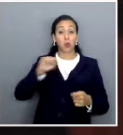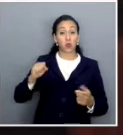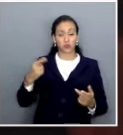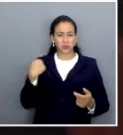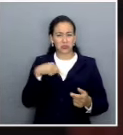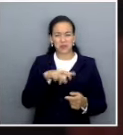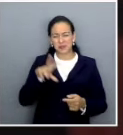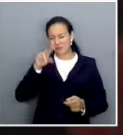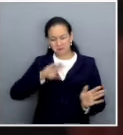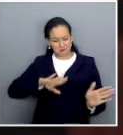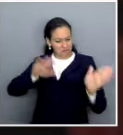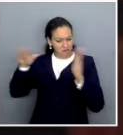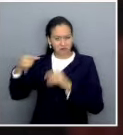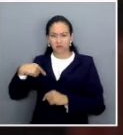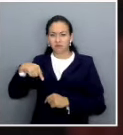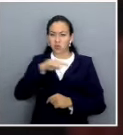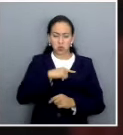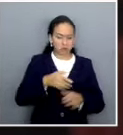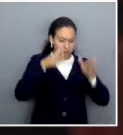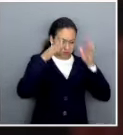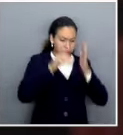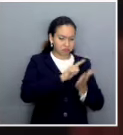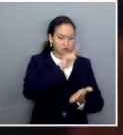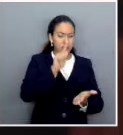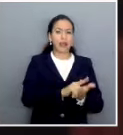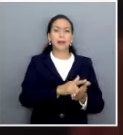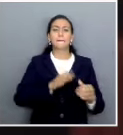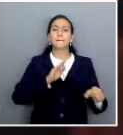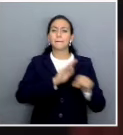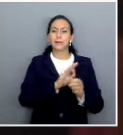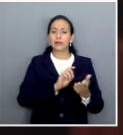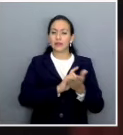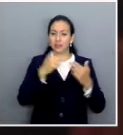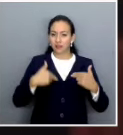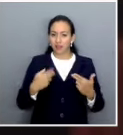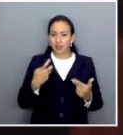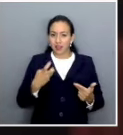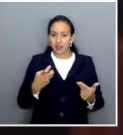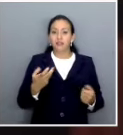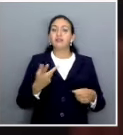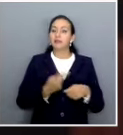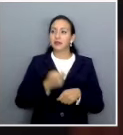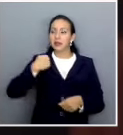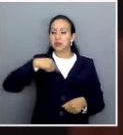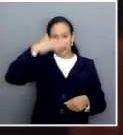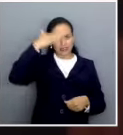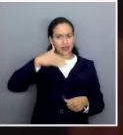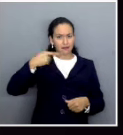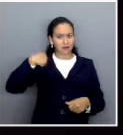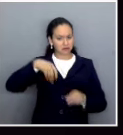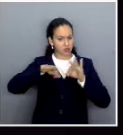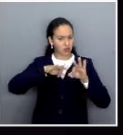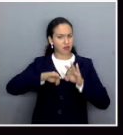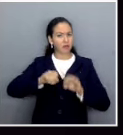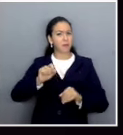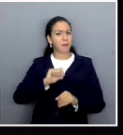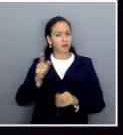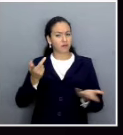no acatarlas, pero sabiendo que nuestra función es mucho más trascendente que una popularidad o una